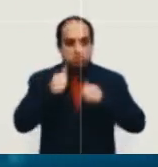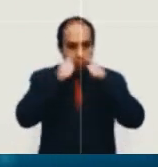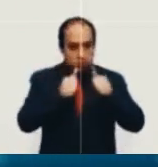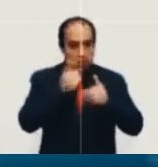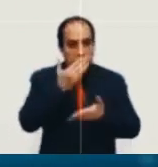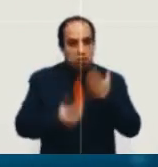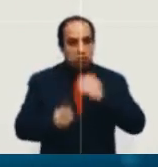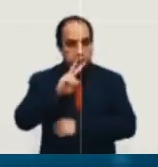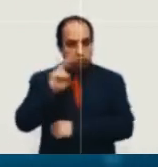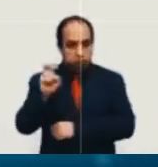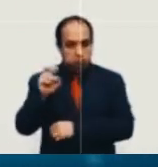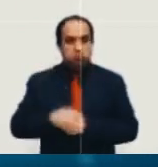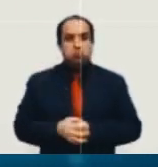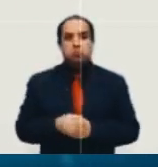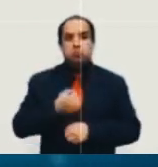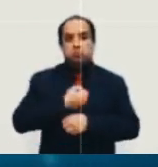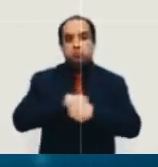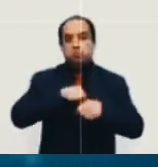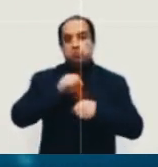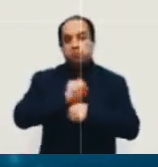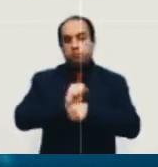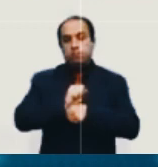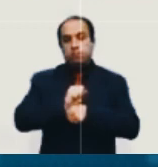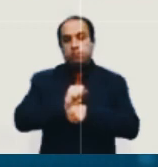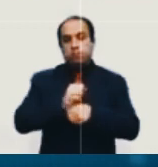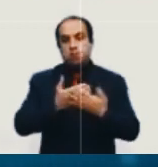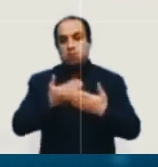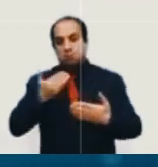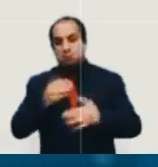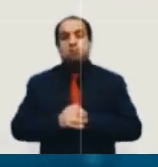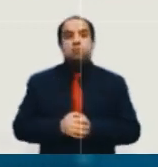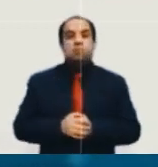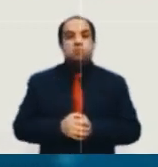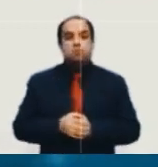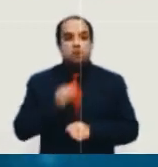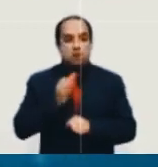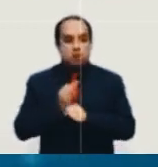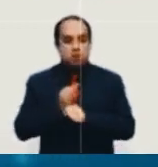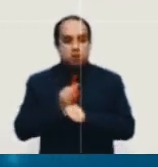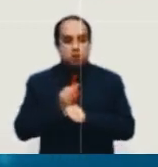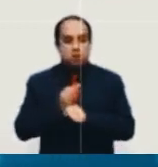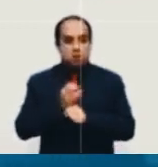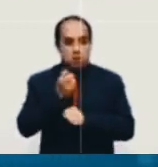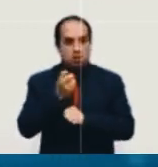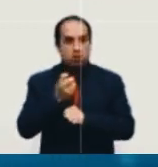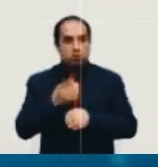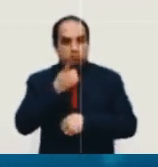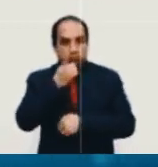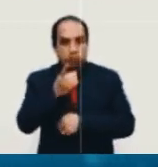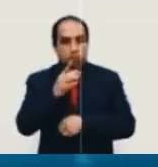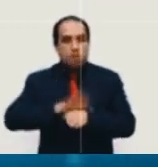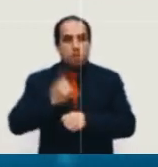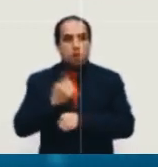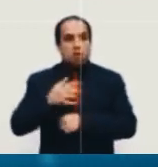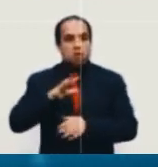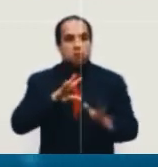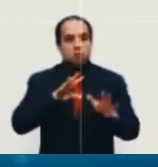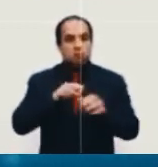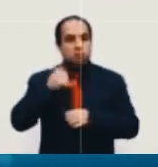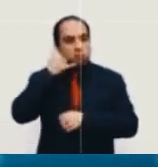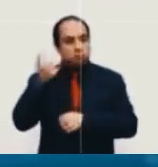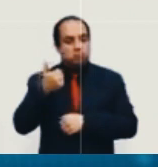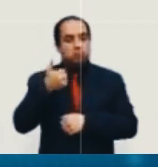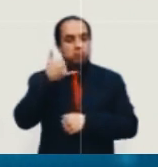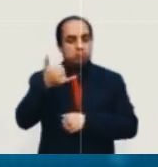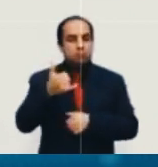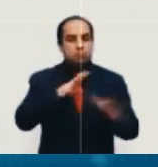ahora 200. Esto también va en línea con lo que le estábamos comentando, porque las llamadas al 911 creemos fueron uno de los indicadores